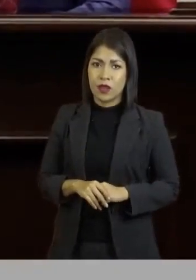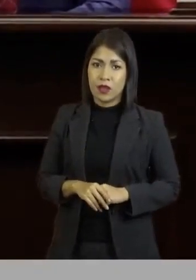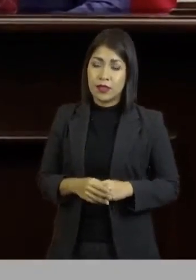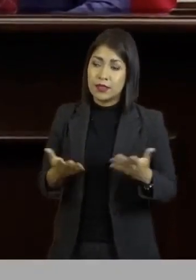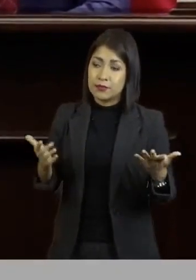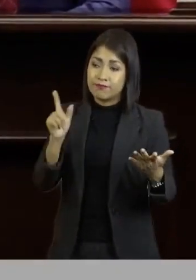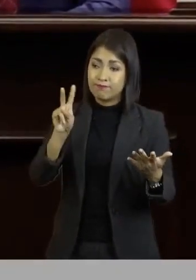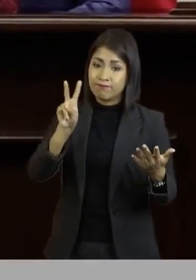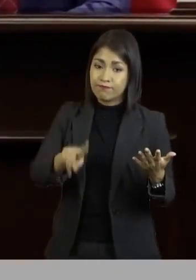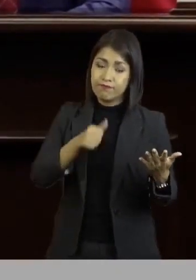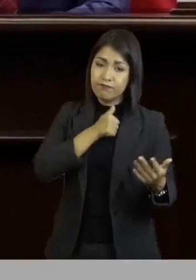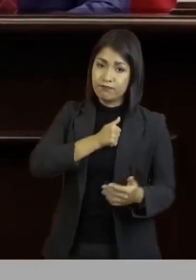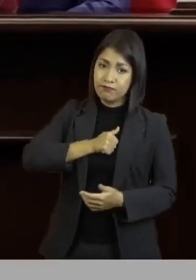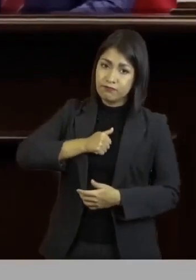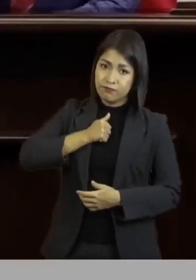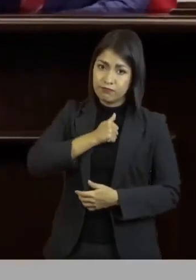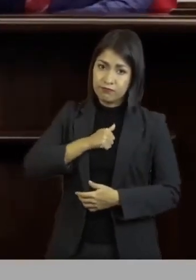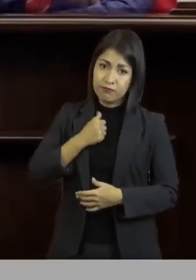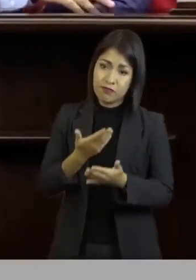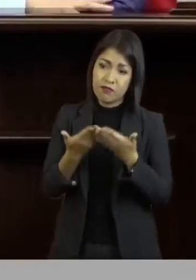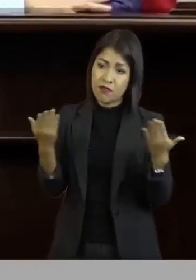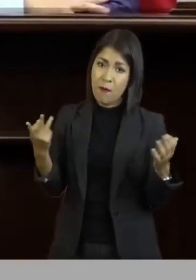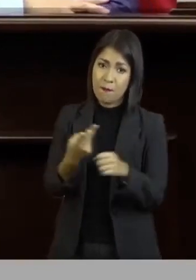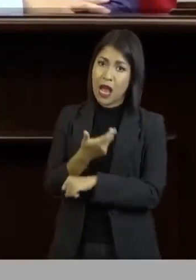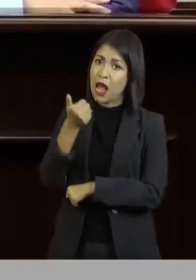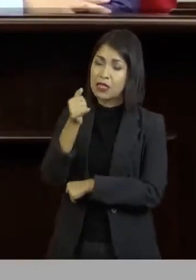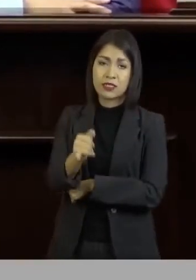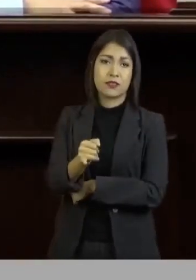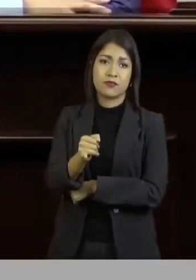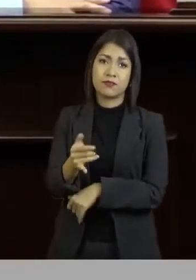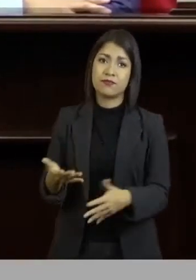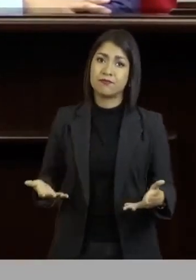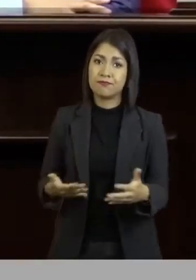Pues qué lamentable que esto suceda.